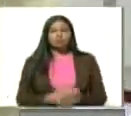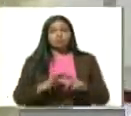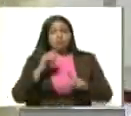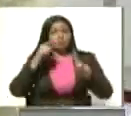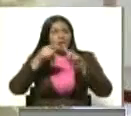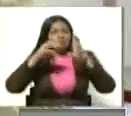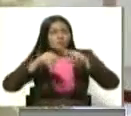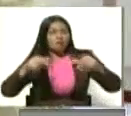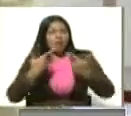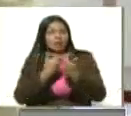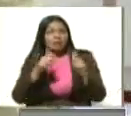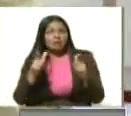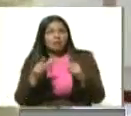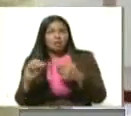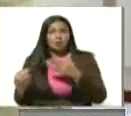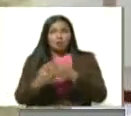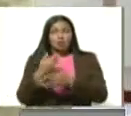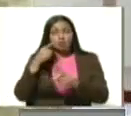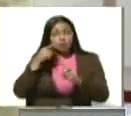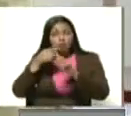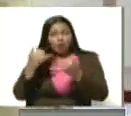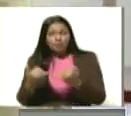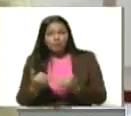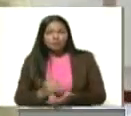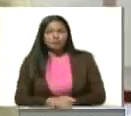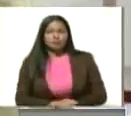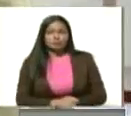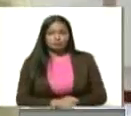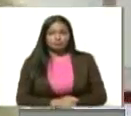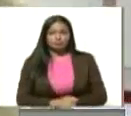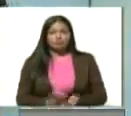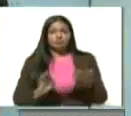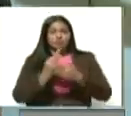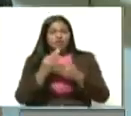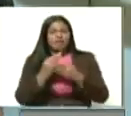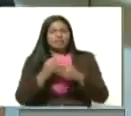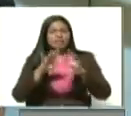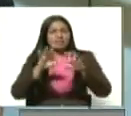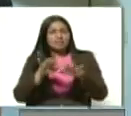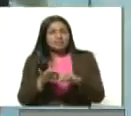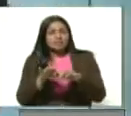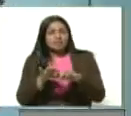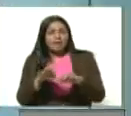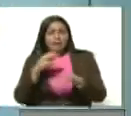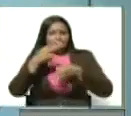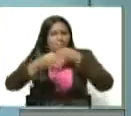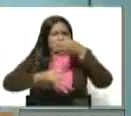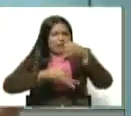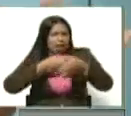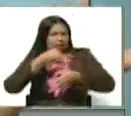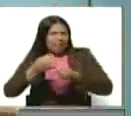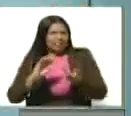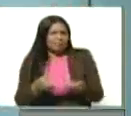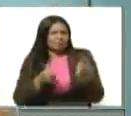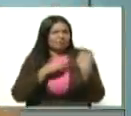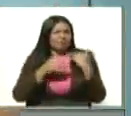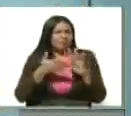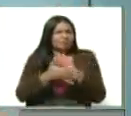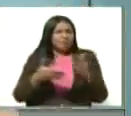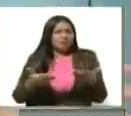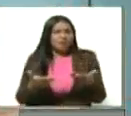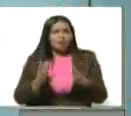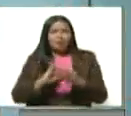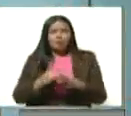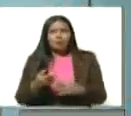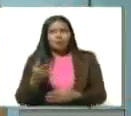los territorios libres de discriminación por orientación sexual y identidad de género. ¿Cuál es la función de esa secretaría, diputada? Explíquenos, o sea, ¿de qué se encarga la Secretaría de Sexodiversidad,